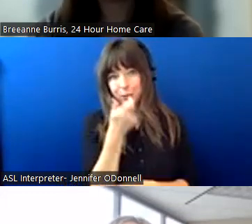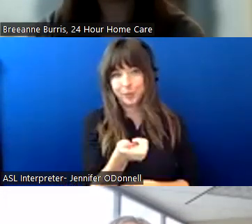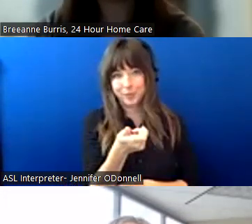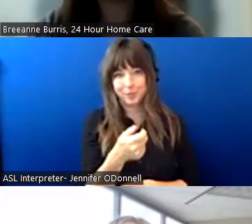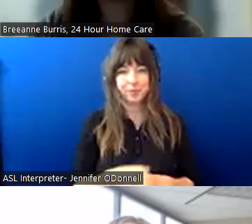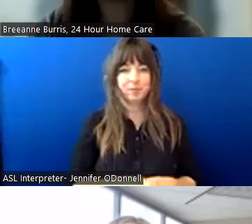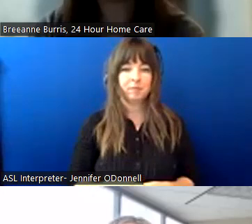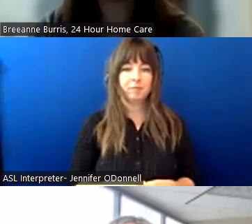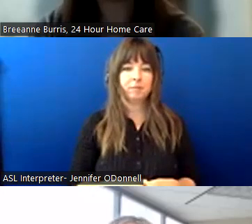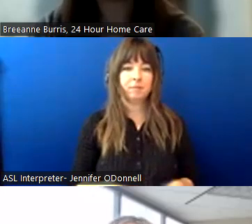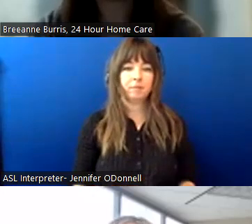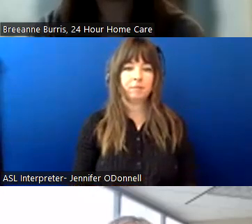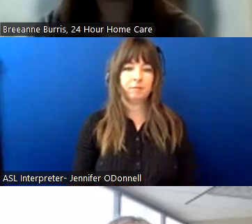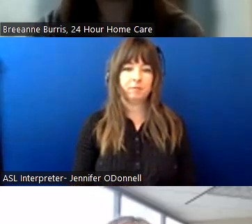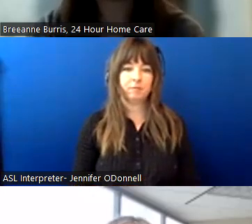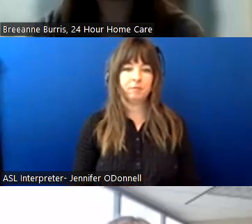estos. Muy bien.